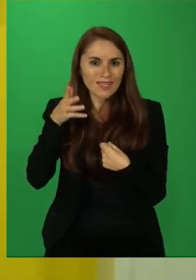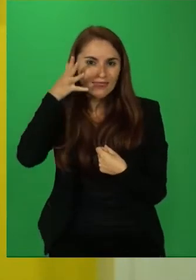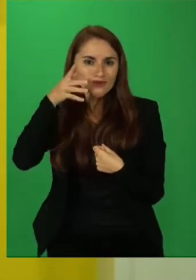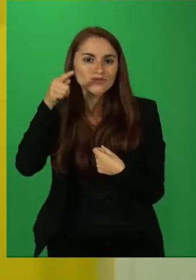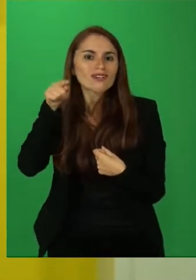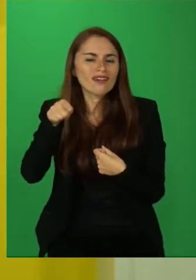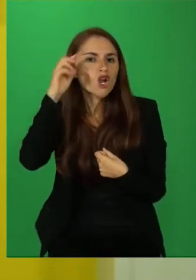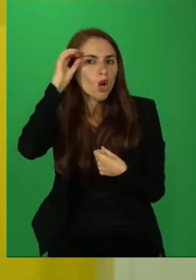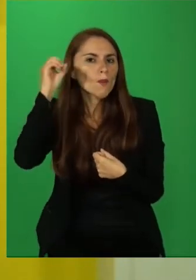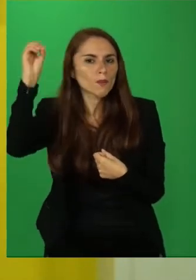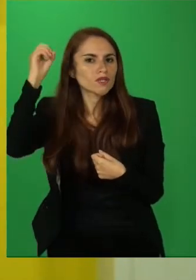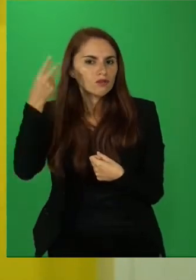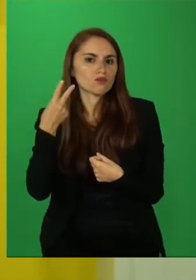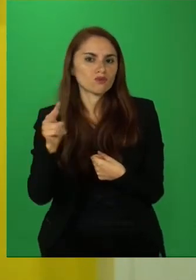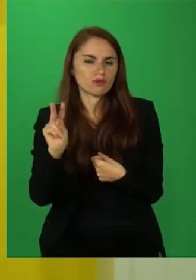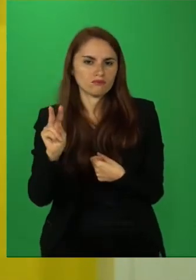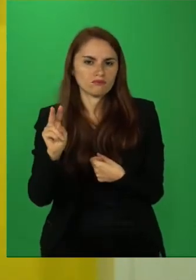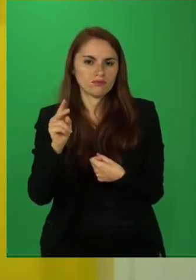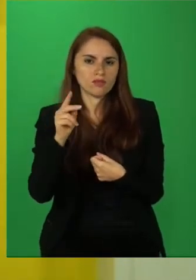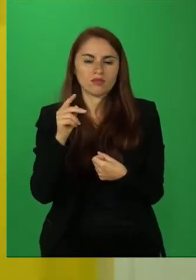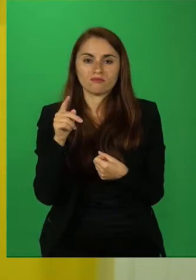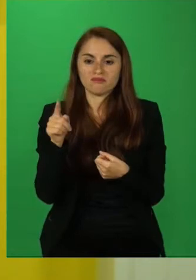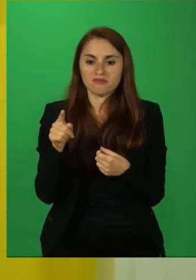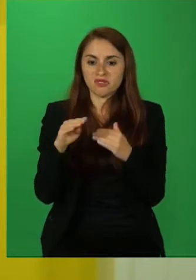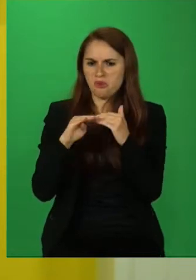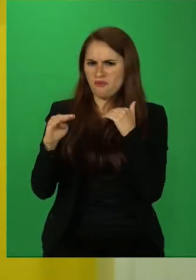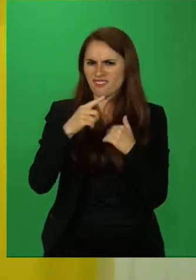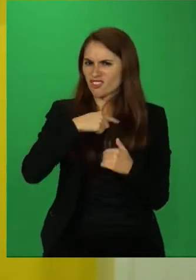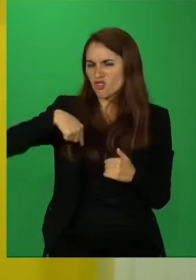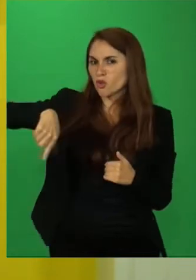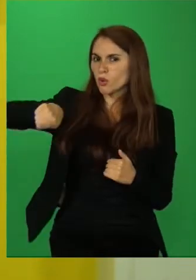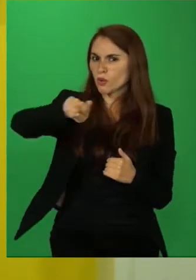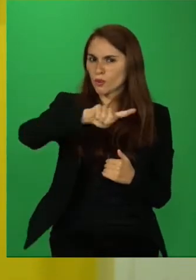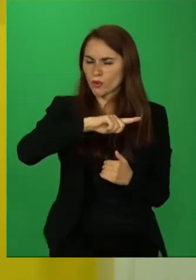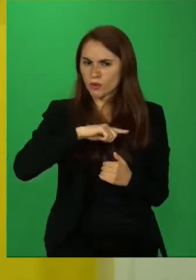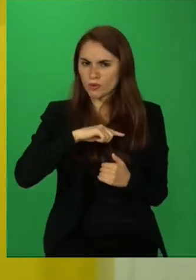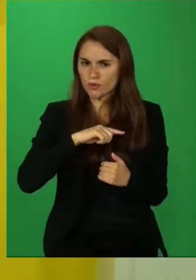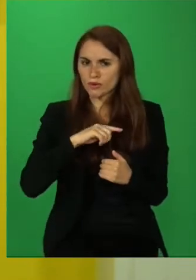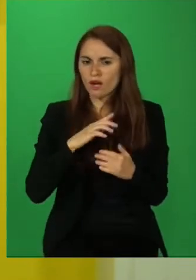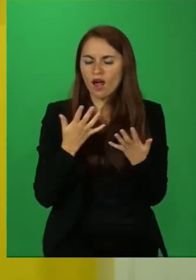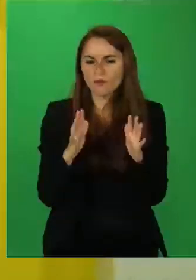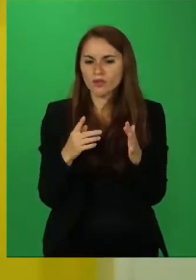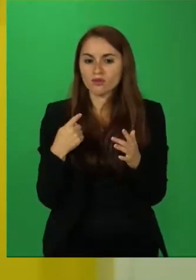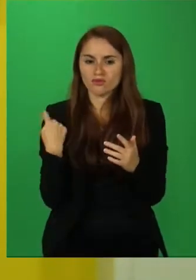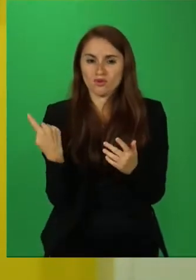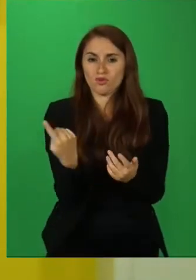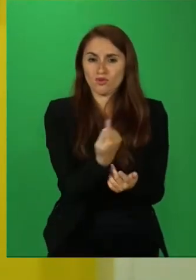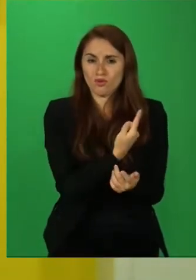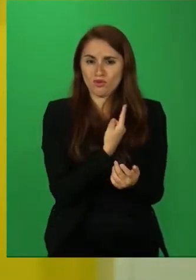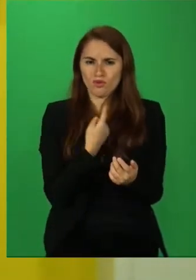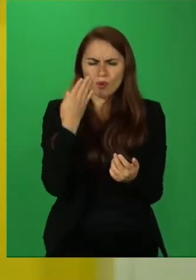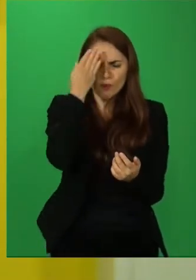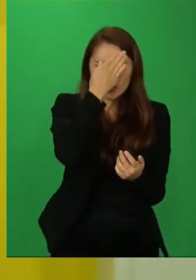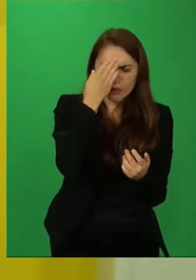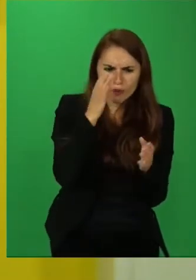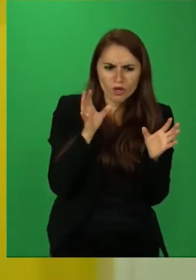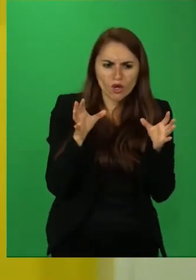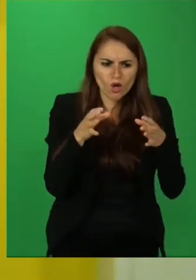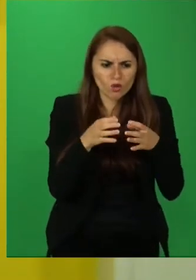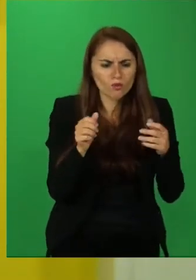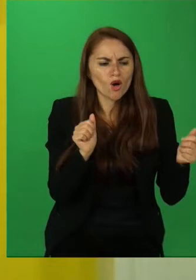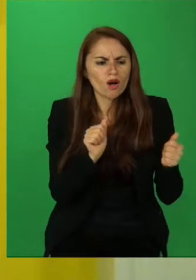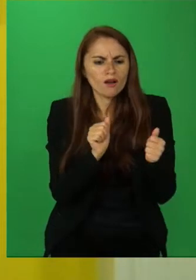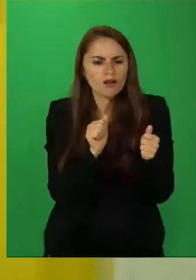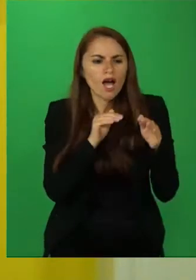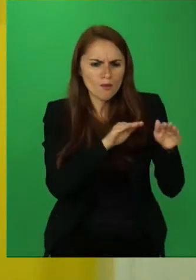No significa que todos nosotros nos preocupen o nos enfrentemos en conjunto ciertos problemas.